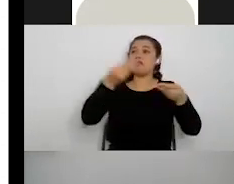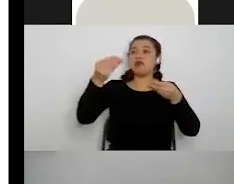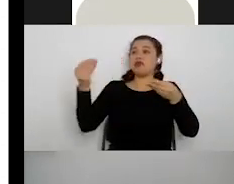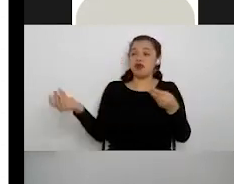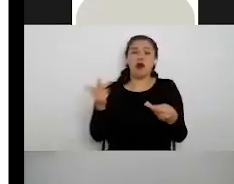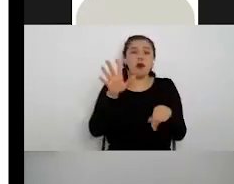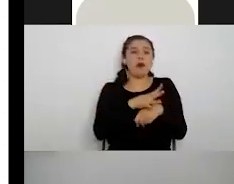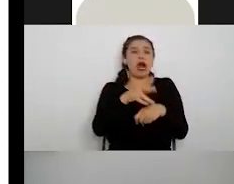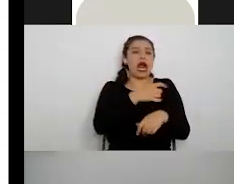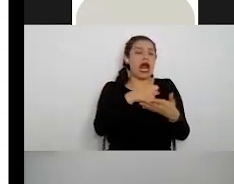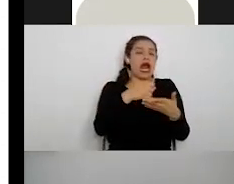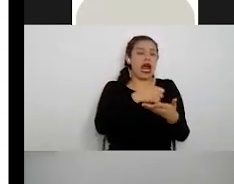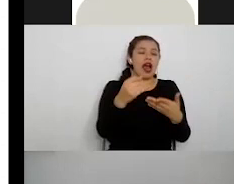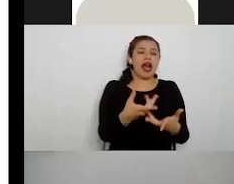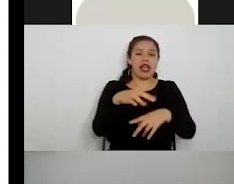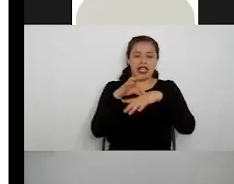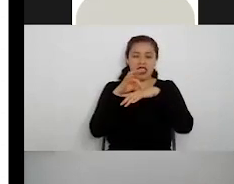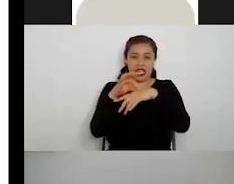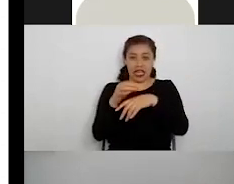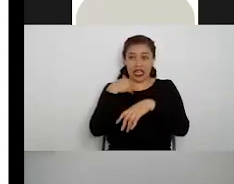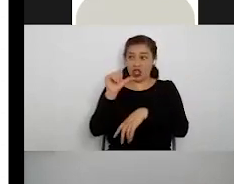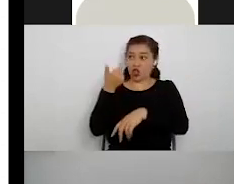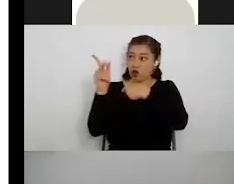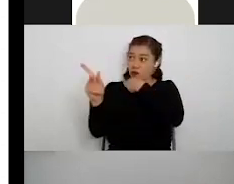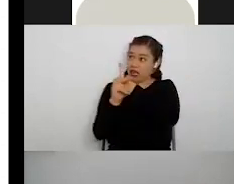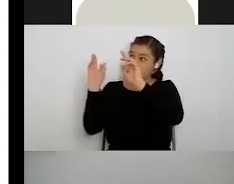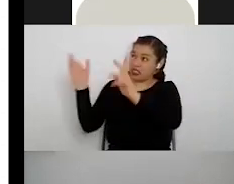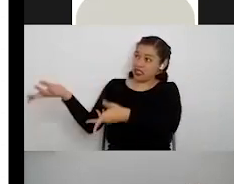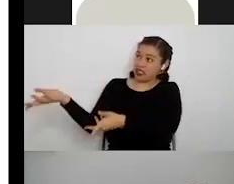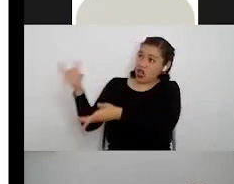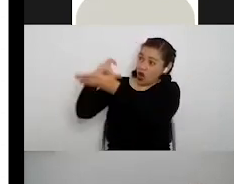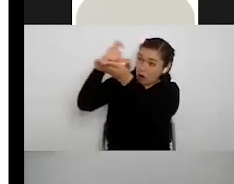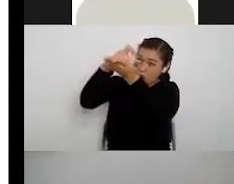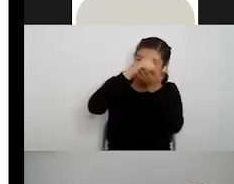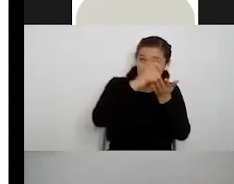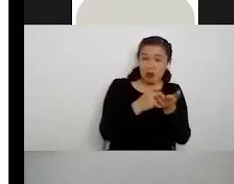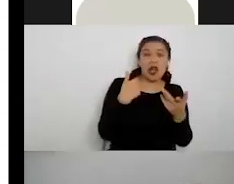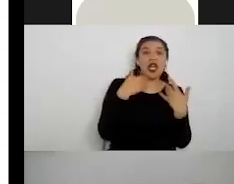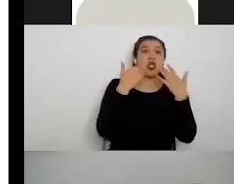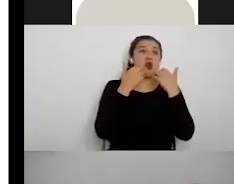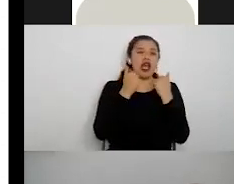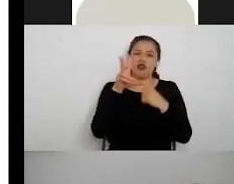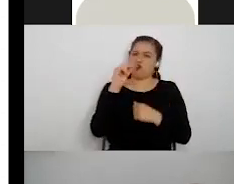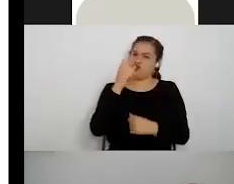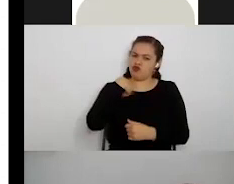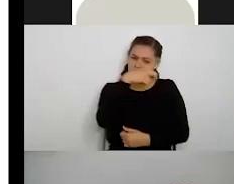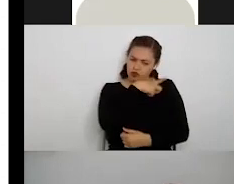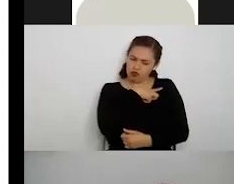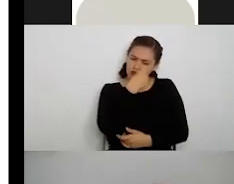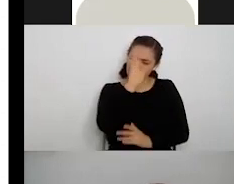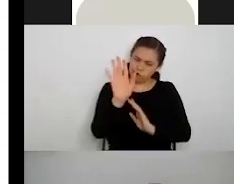les interesa ser vulnerables con la posibilidad de quién le pueda vender los alimentos. Después decidió que